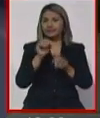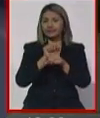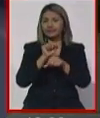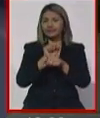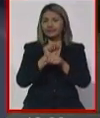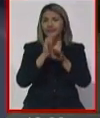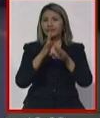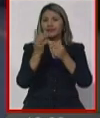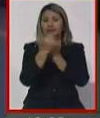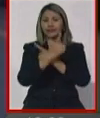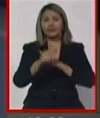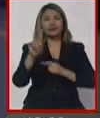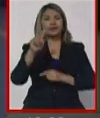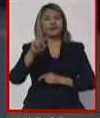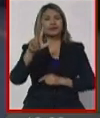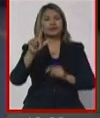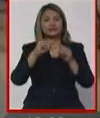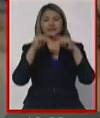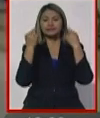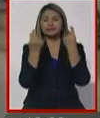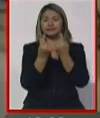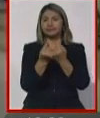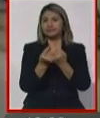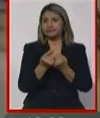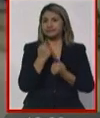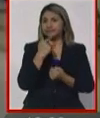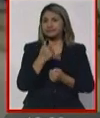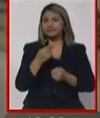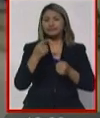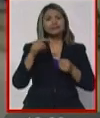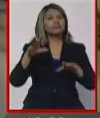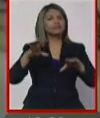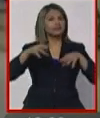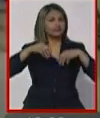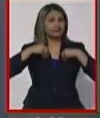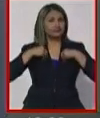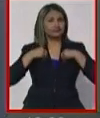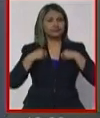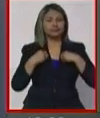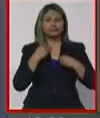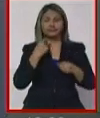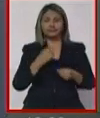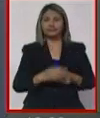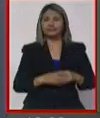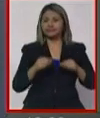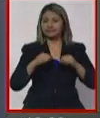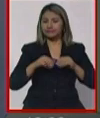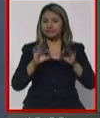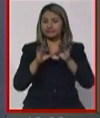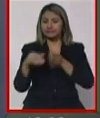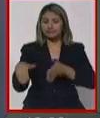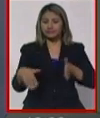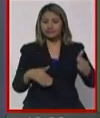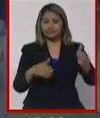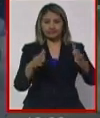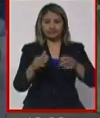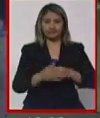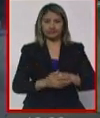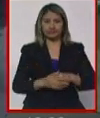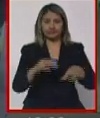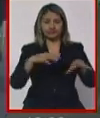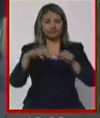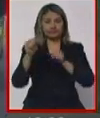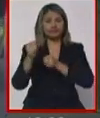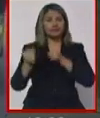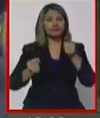Los transportistas libres de 23 sindicatos del trópico decidieron asumir la medida solicitando mantenimiento de vías. En la